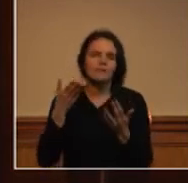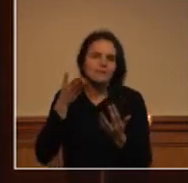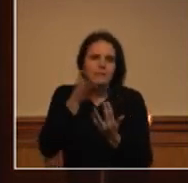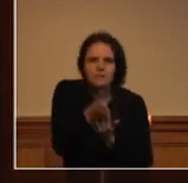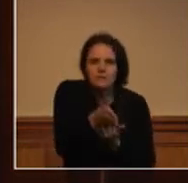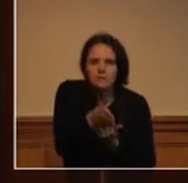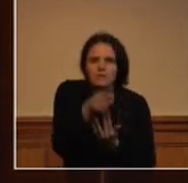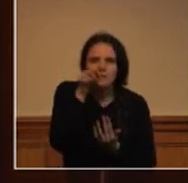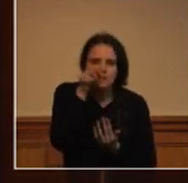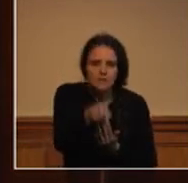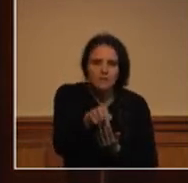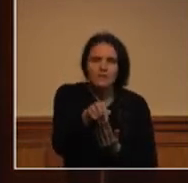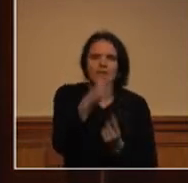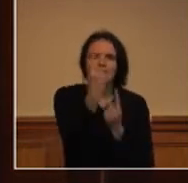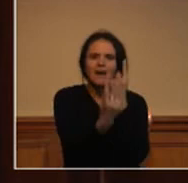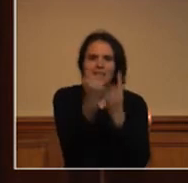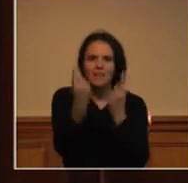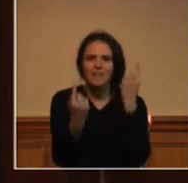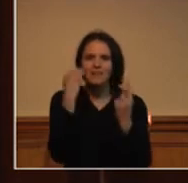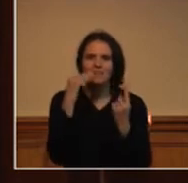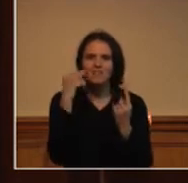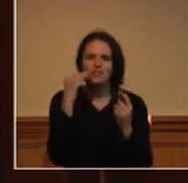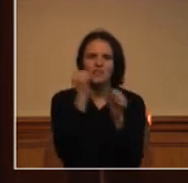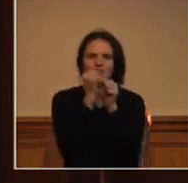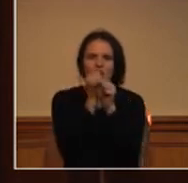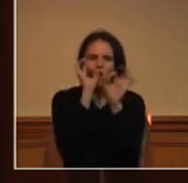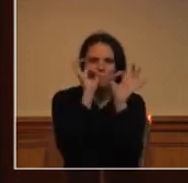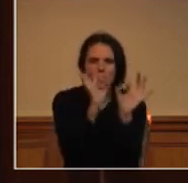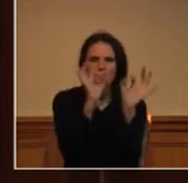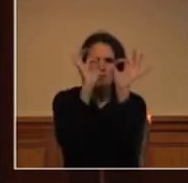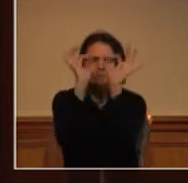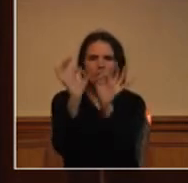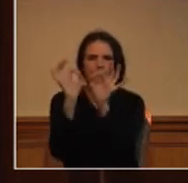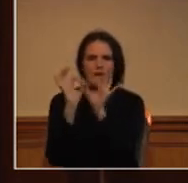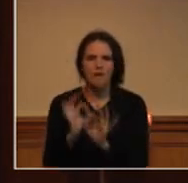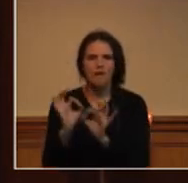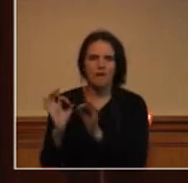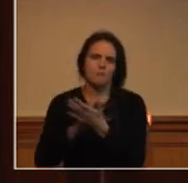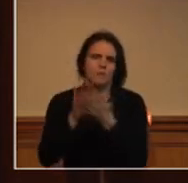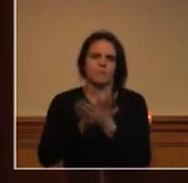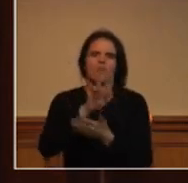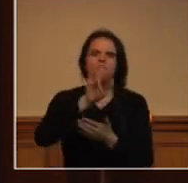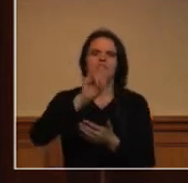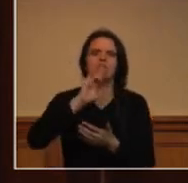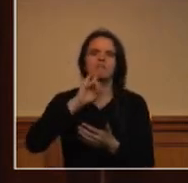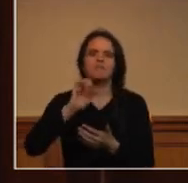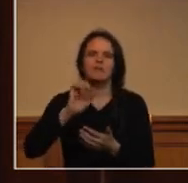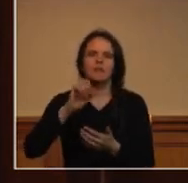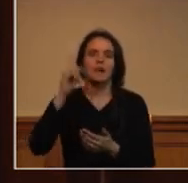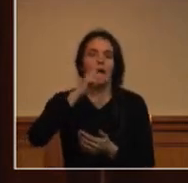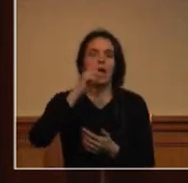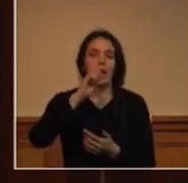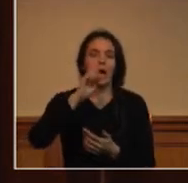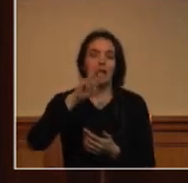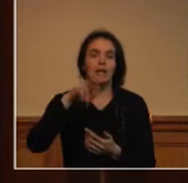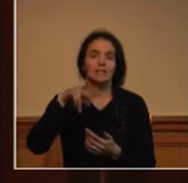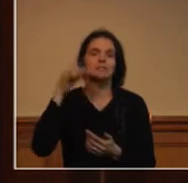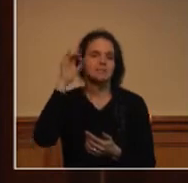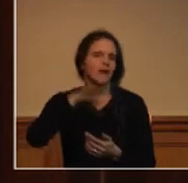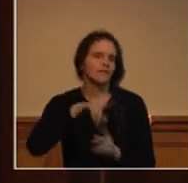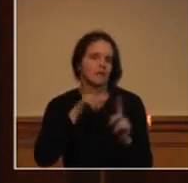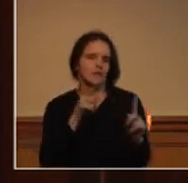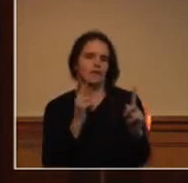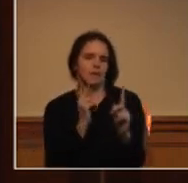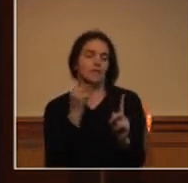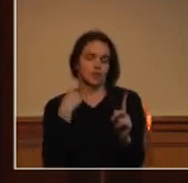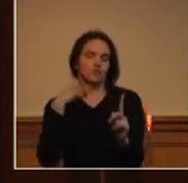intervención diseñada para cada niño. Entonces, llegaba Vicente y Karen sabía, perfecto, con